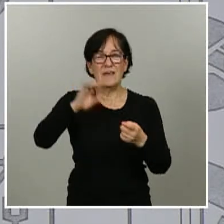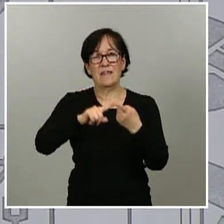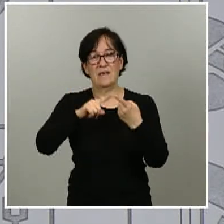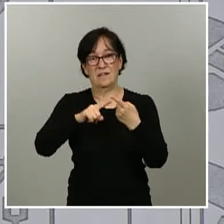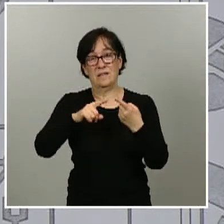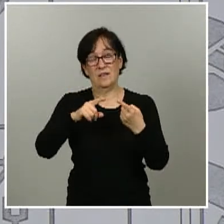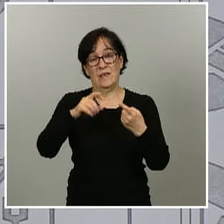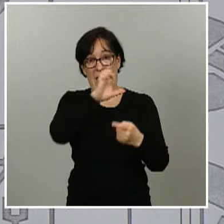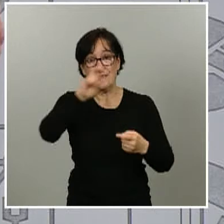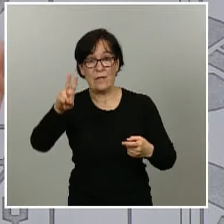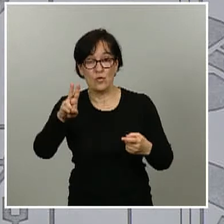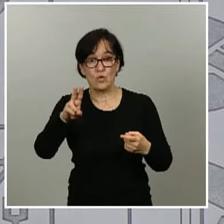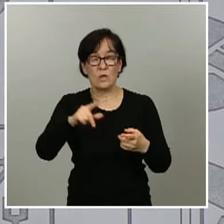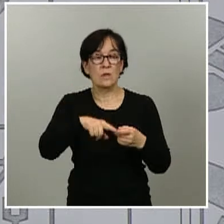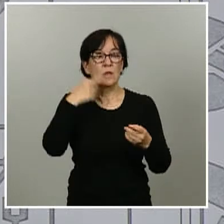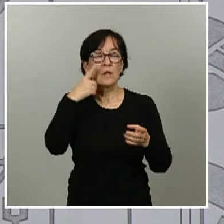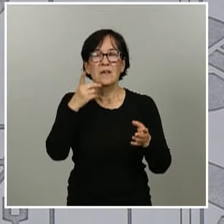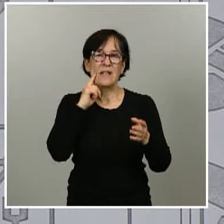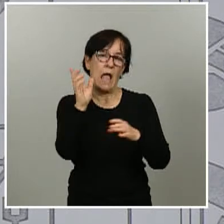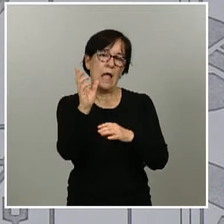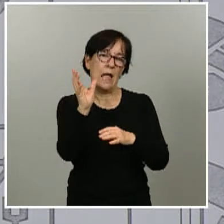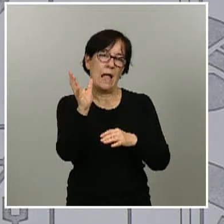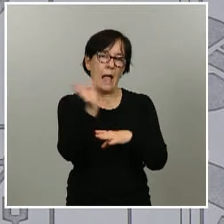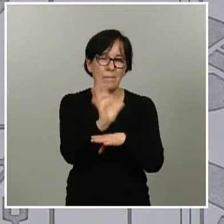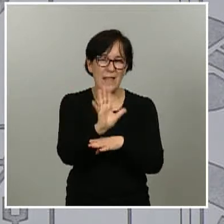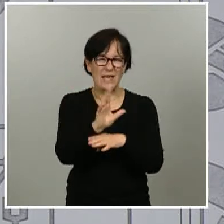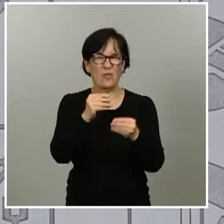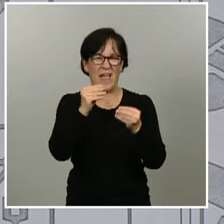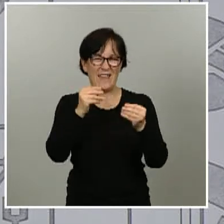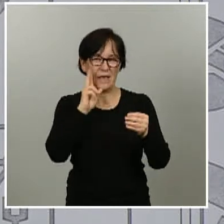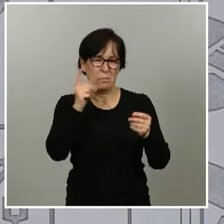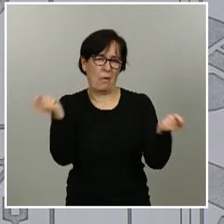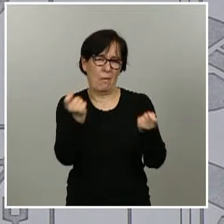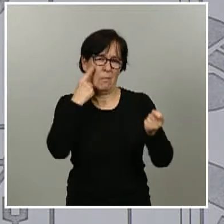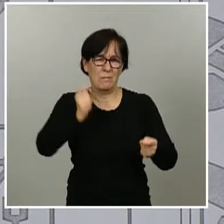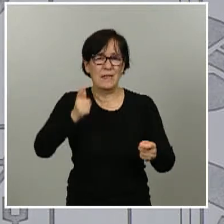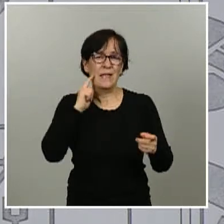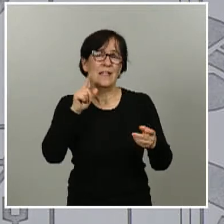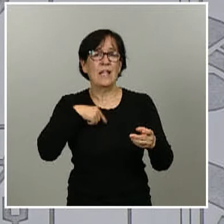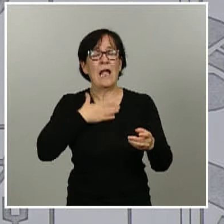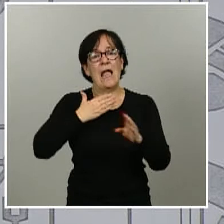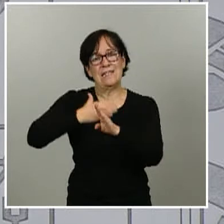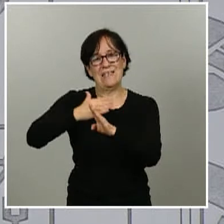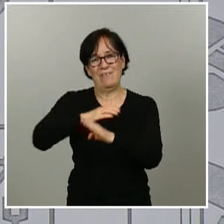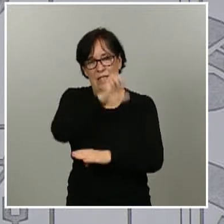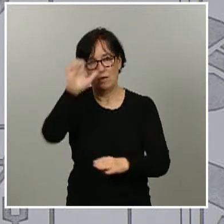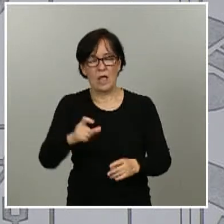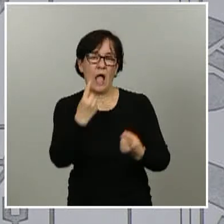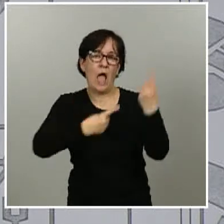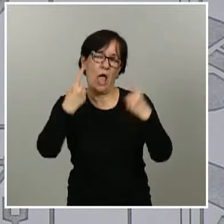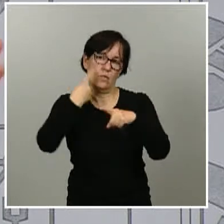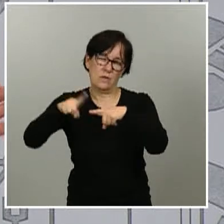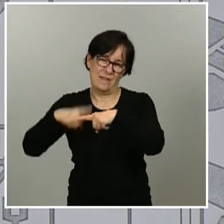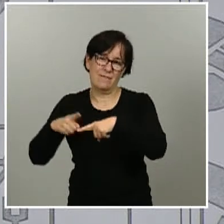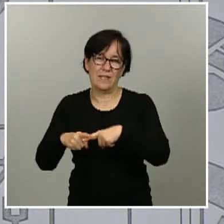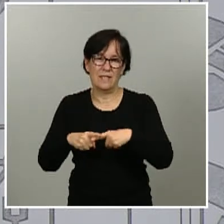Unidos, que sale incluso en las películas y sitios de estos, pues es el equivalente a nivel europeo. Hay algunas diferencias, el